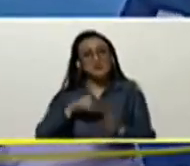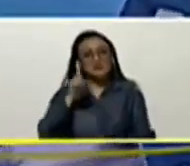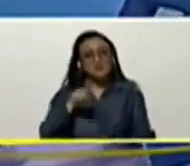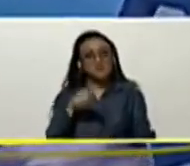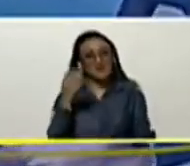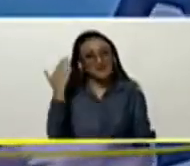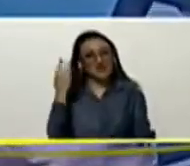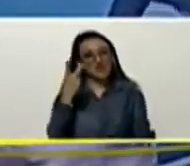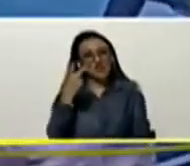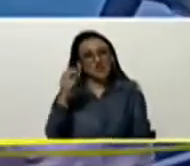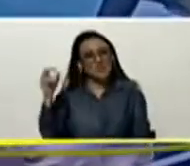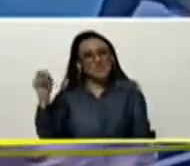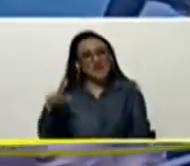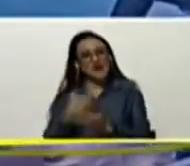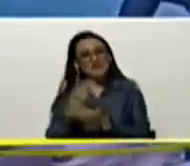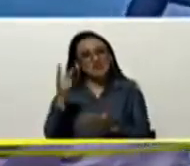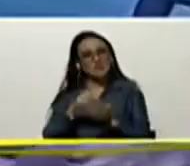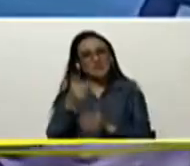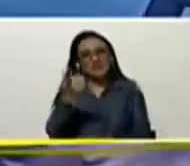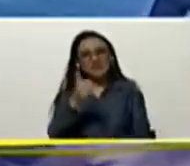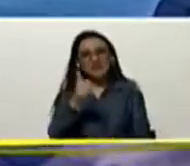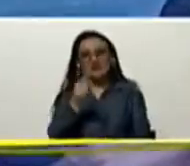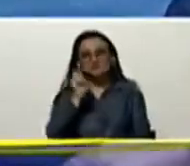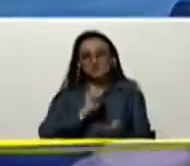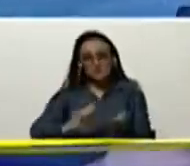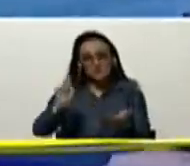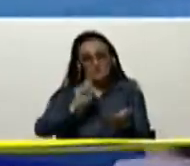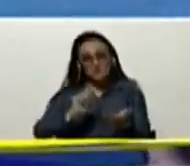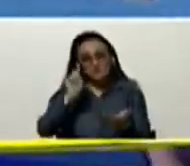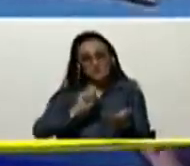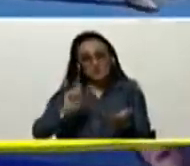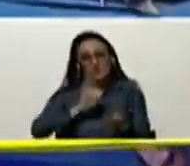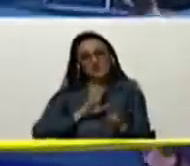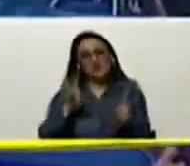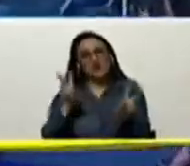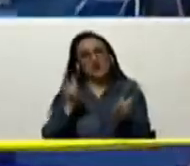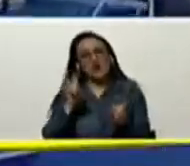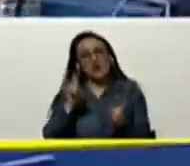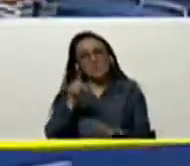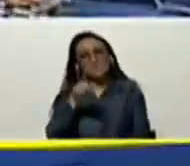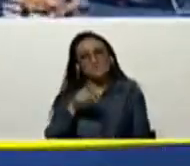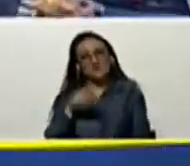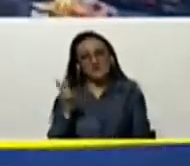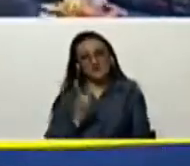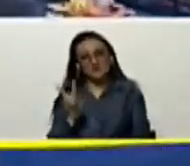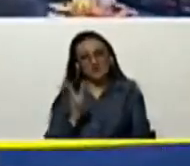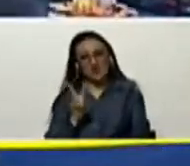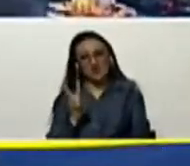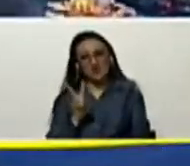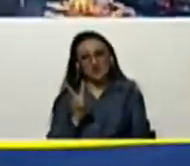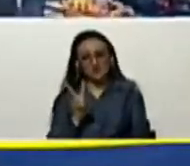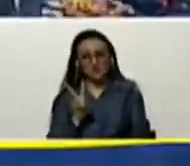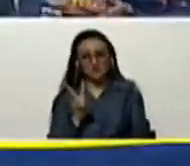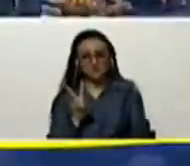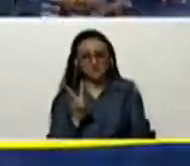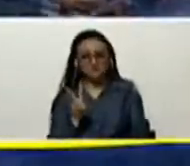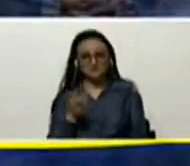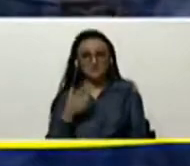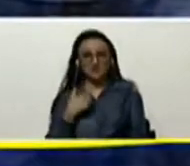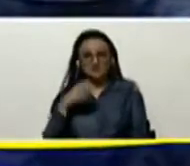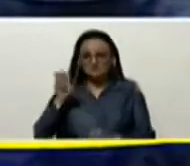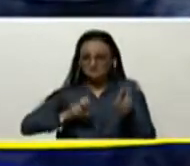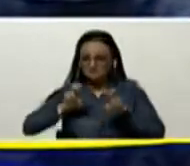del 2000 al 2010, escribiendo sobre autores venezolanos. Es el Tarewi Lanzán, no poeta, sino el crítico